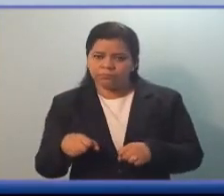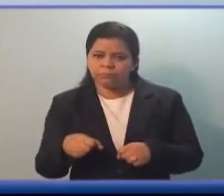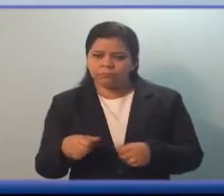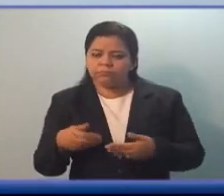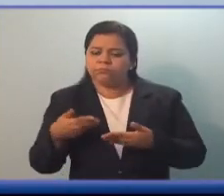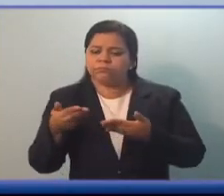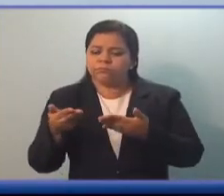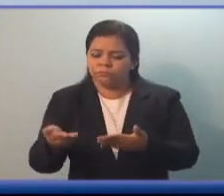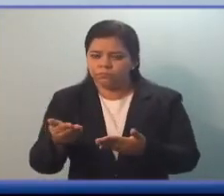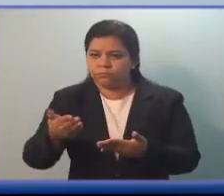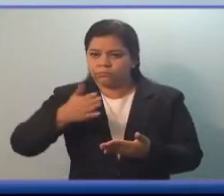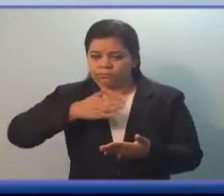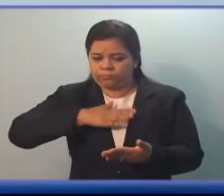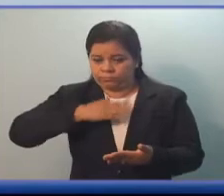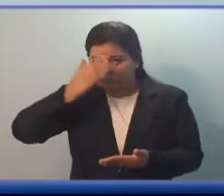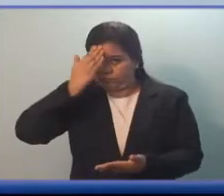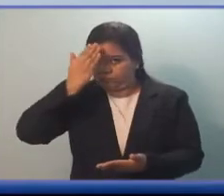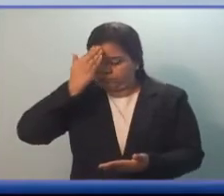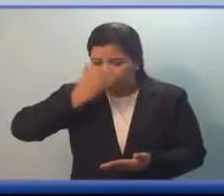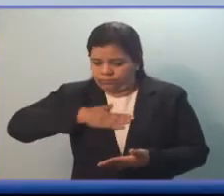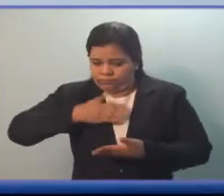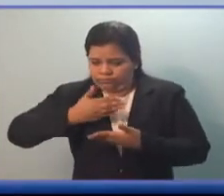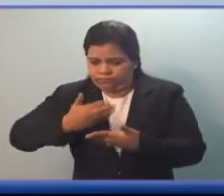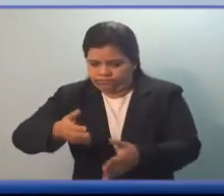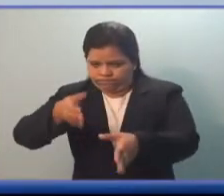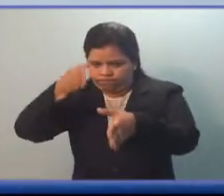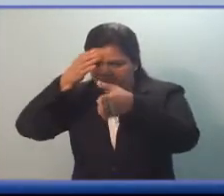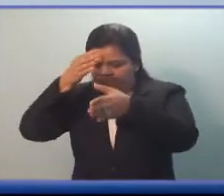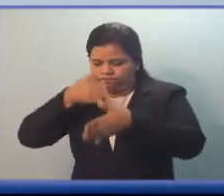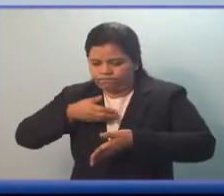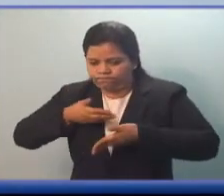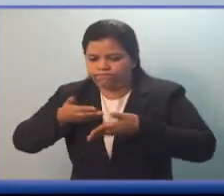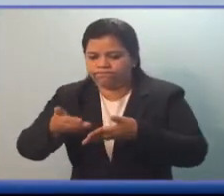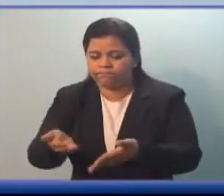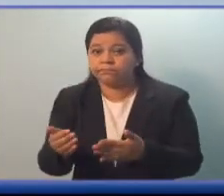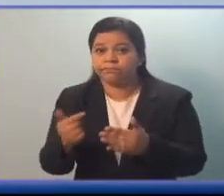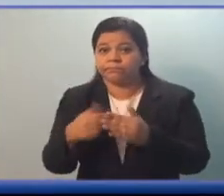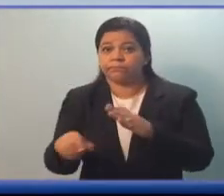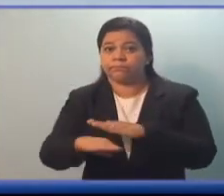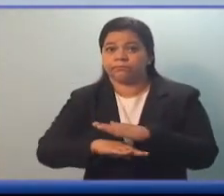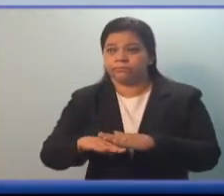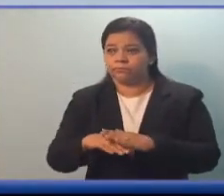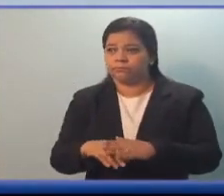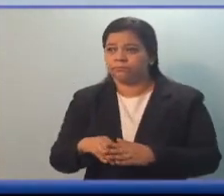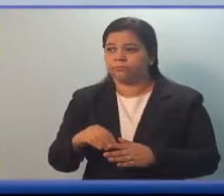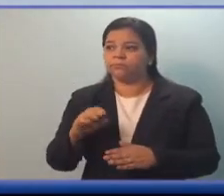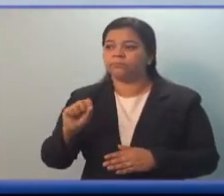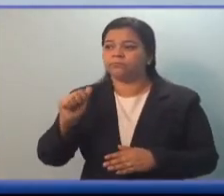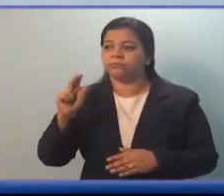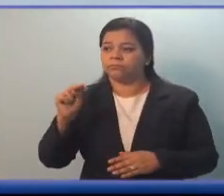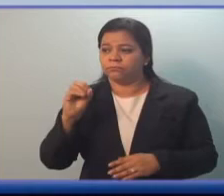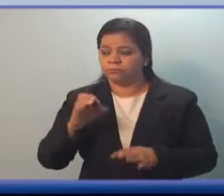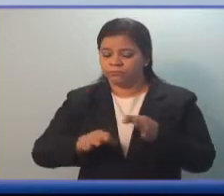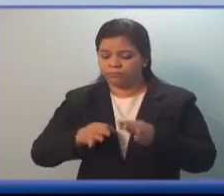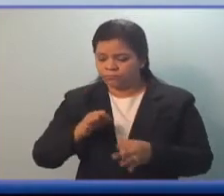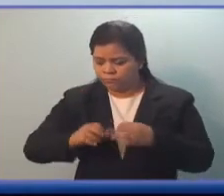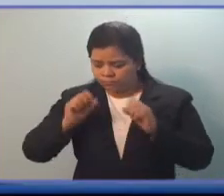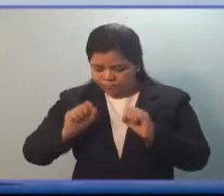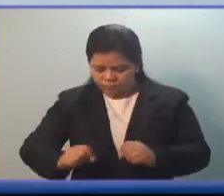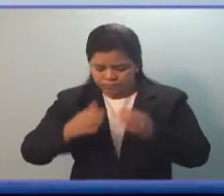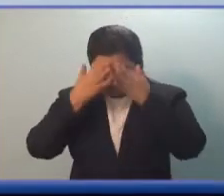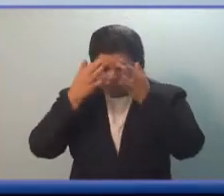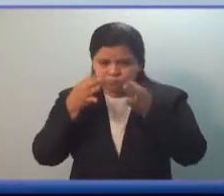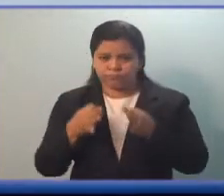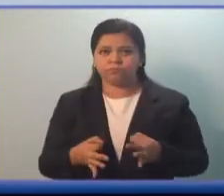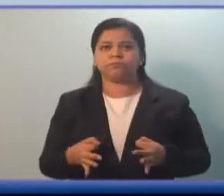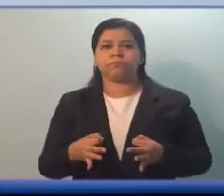los conocimientos que tengo, y sobre todo la base, como digo, del sano juicio, incluso para tomar decisiones.